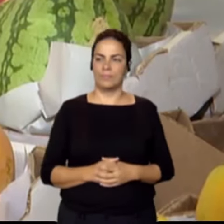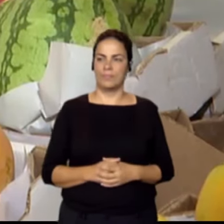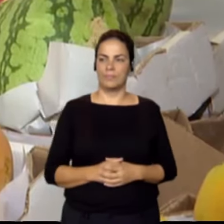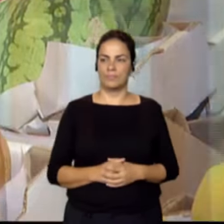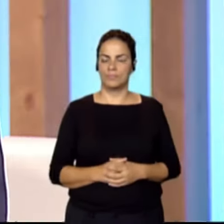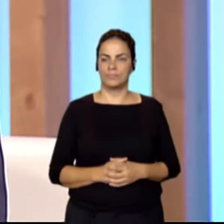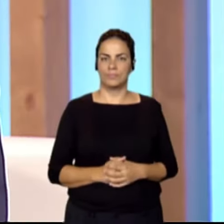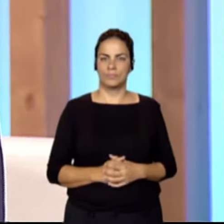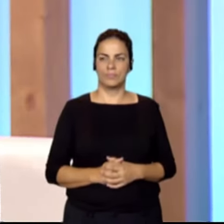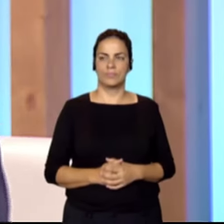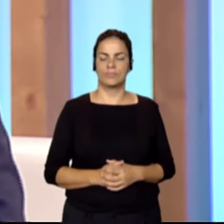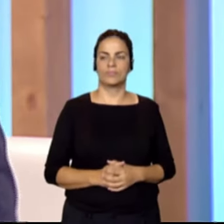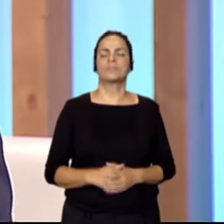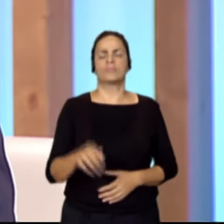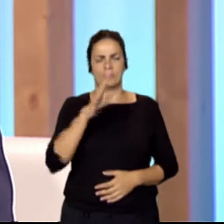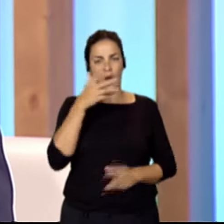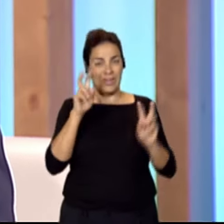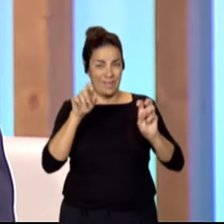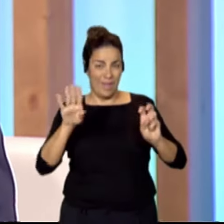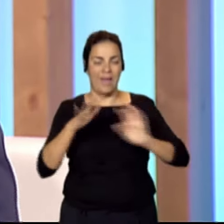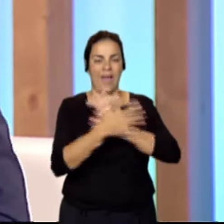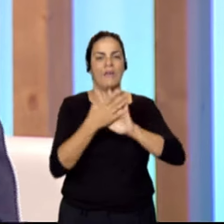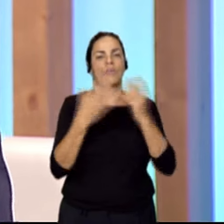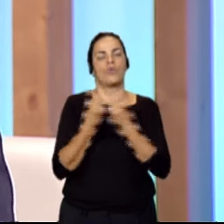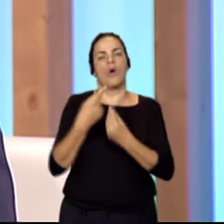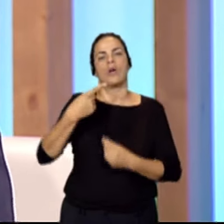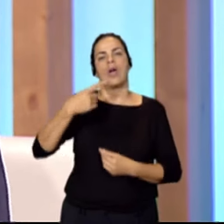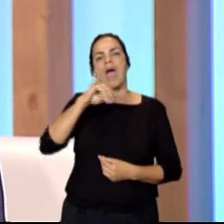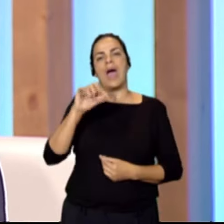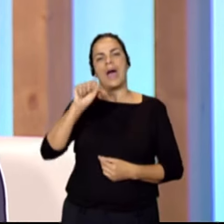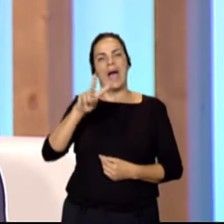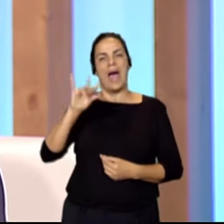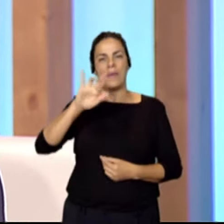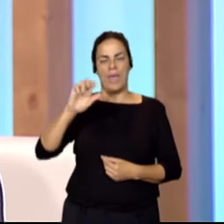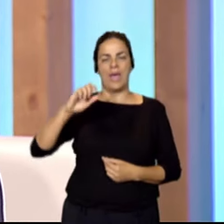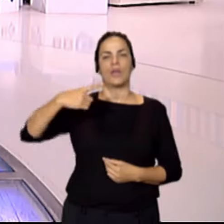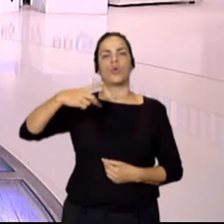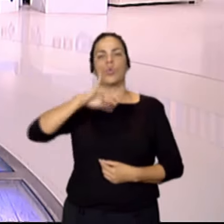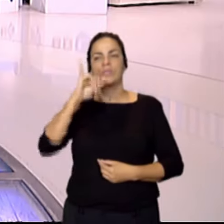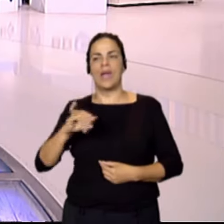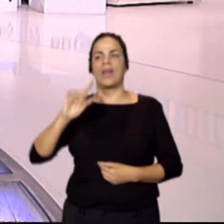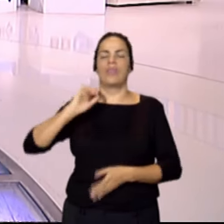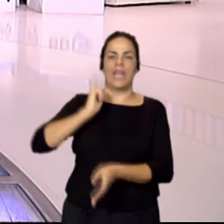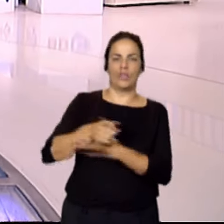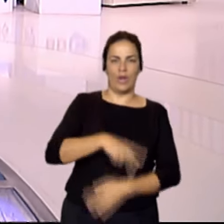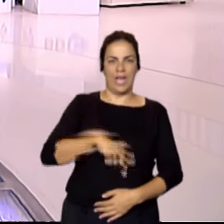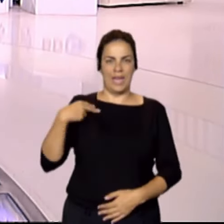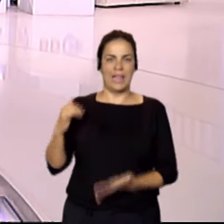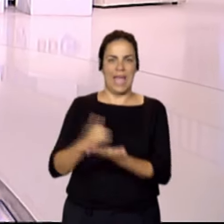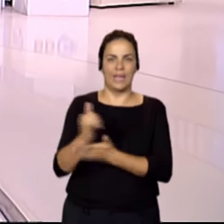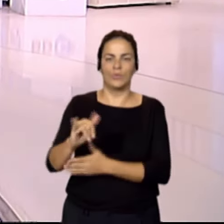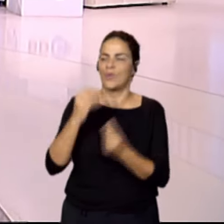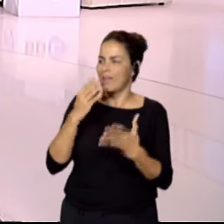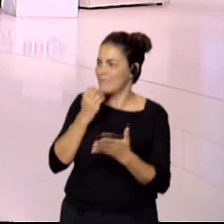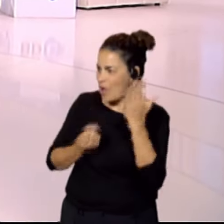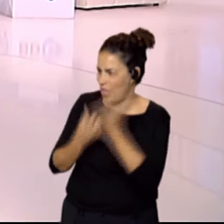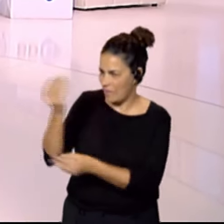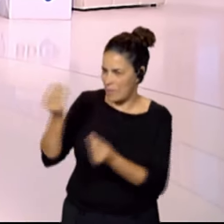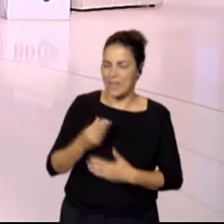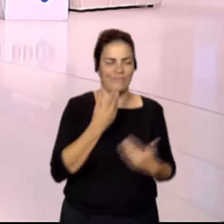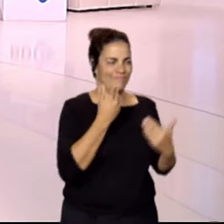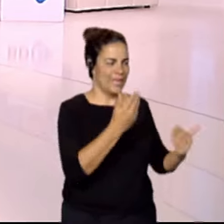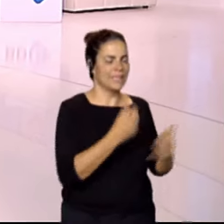permitida vamos a hablar de ello con Javier Gutiérrez taño que es director general de agricultura qué tal Buenos días bienvenid buen días Muchas gracias Bueno director